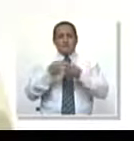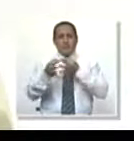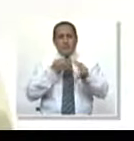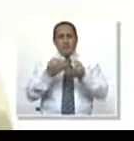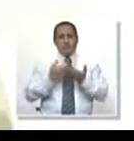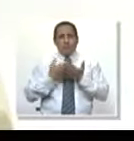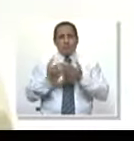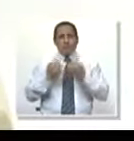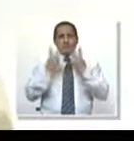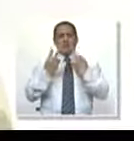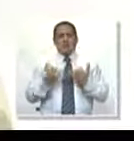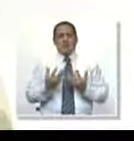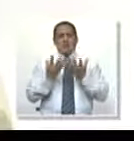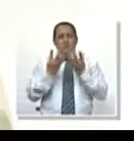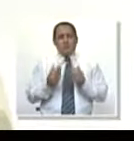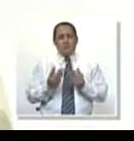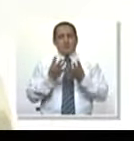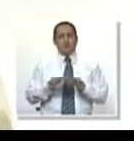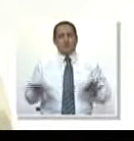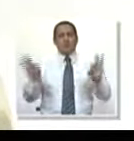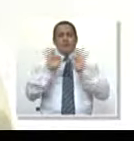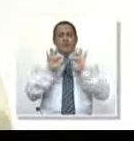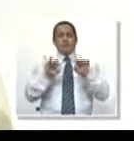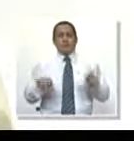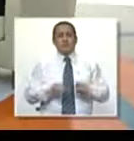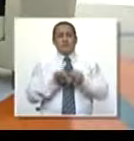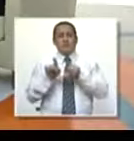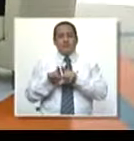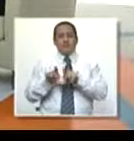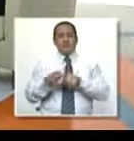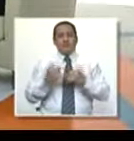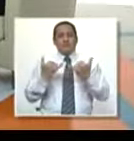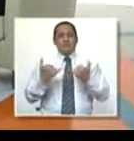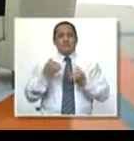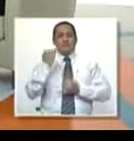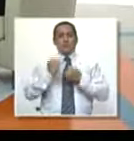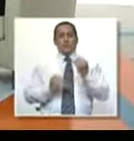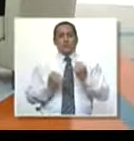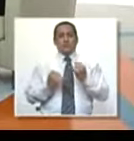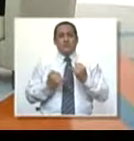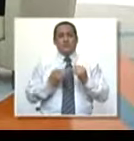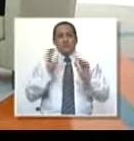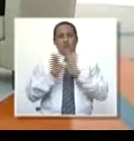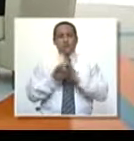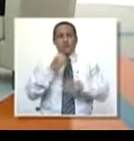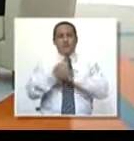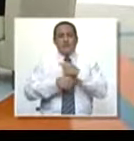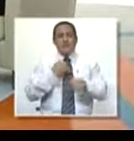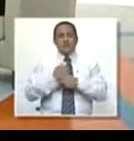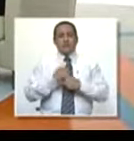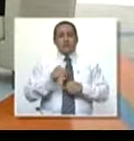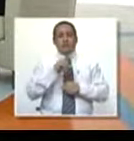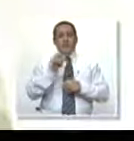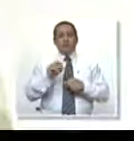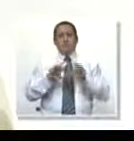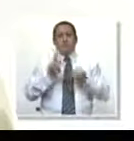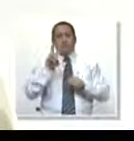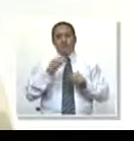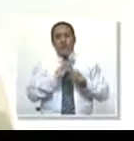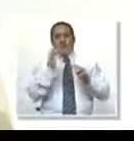poquito estacionados Pero ha habido reducciones importantes e en los últimos digamos del año 2000